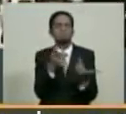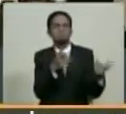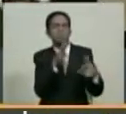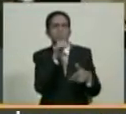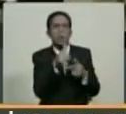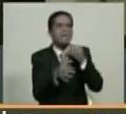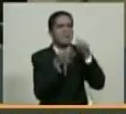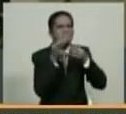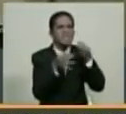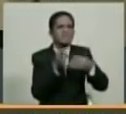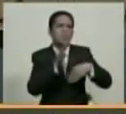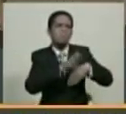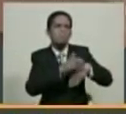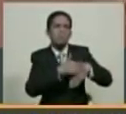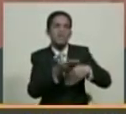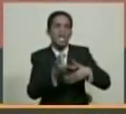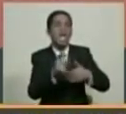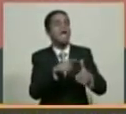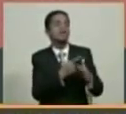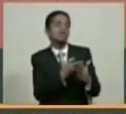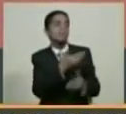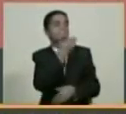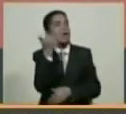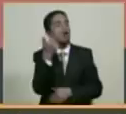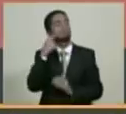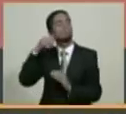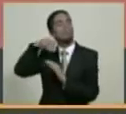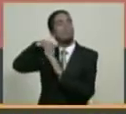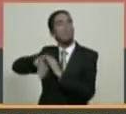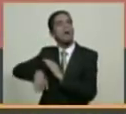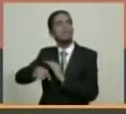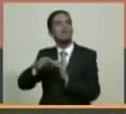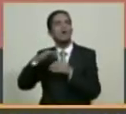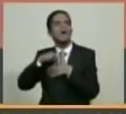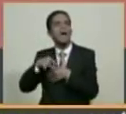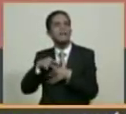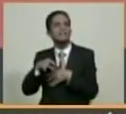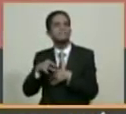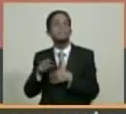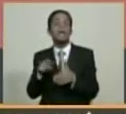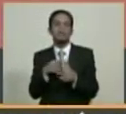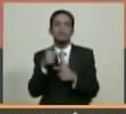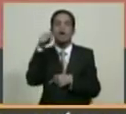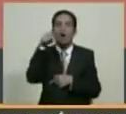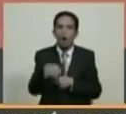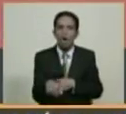técnicas, tratar de esconderle al pueblo la carne. Bueno, hoy lo vamos a publicar.